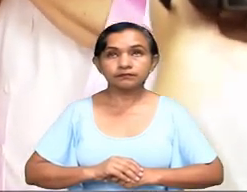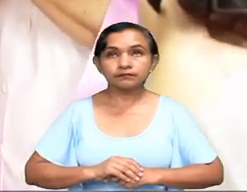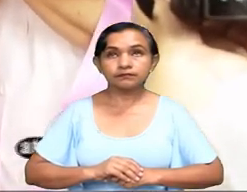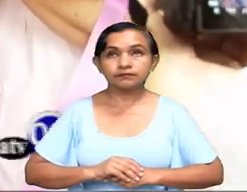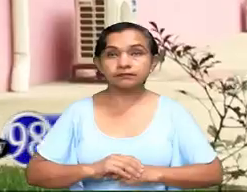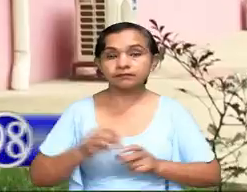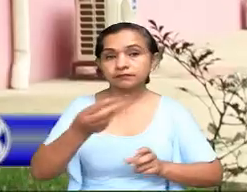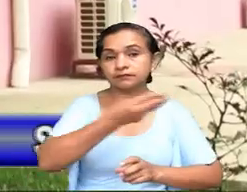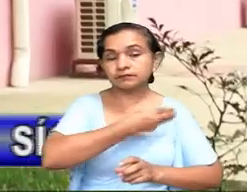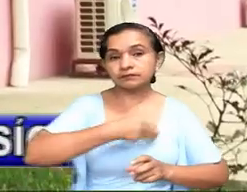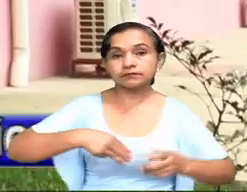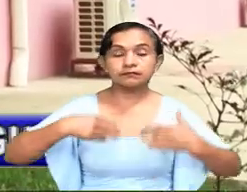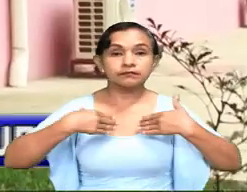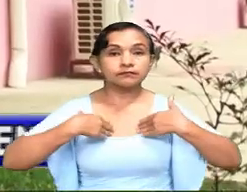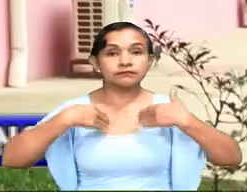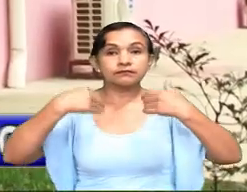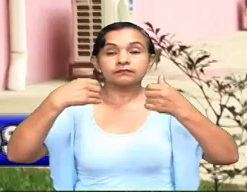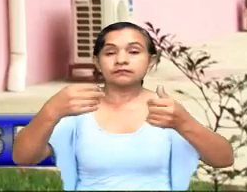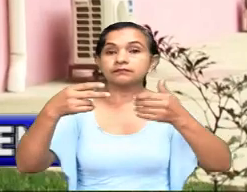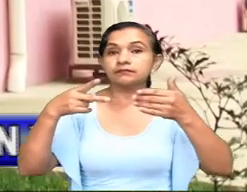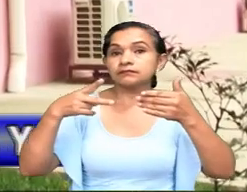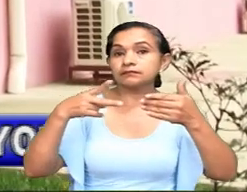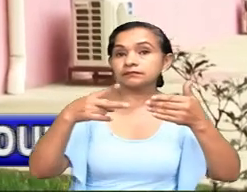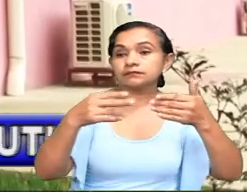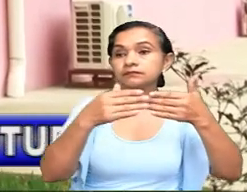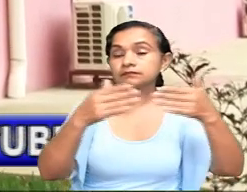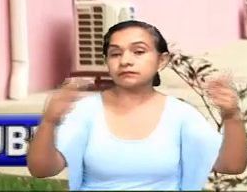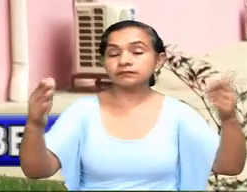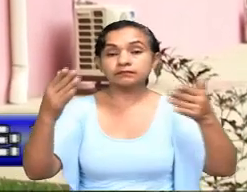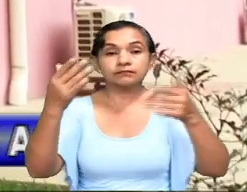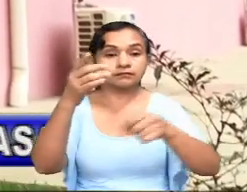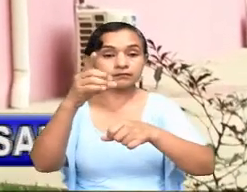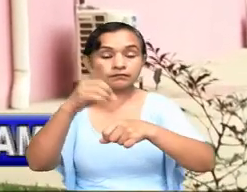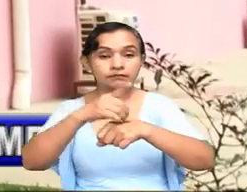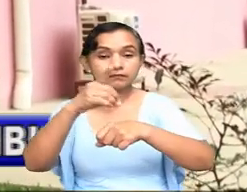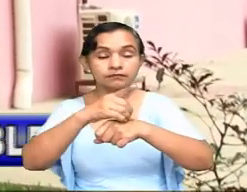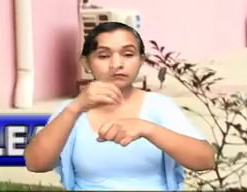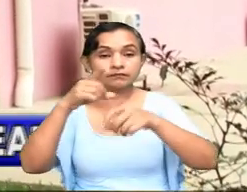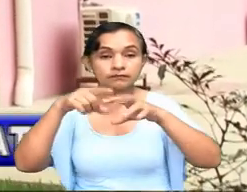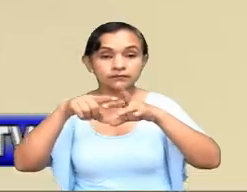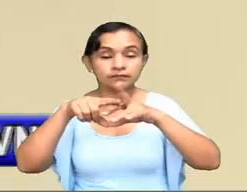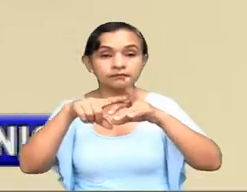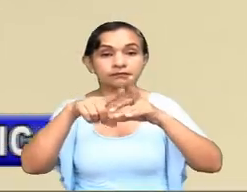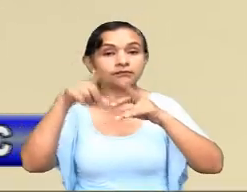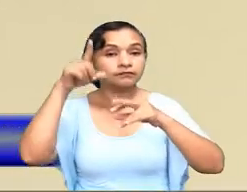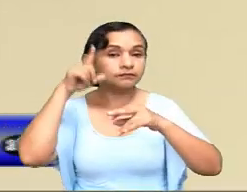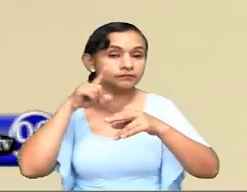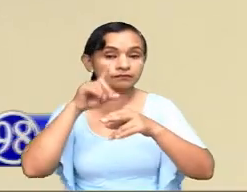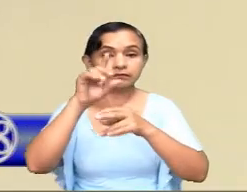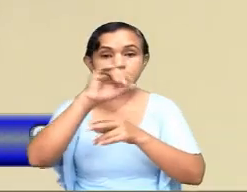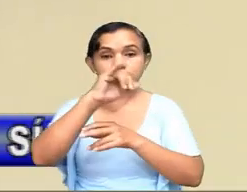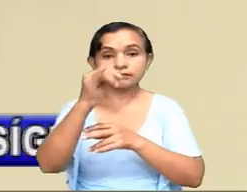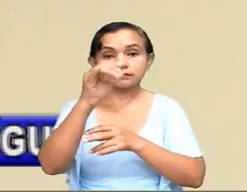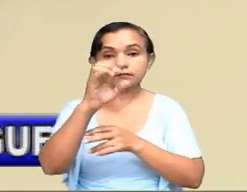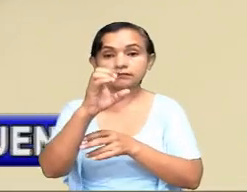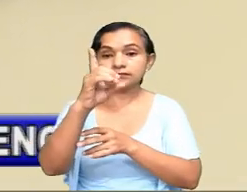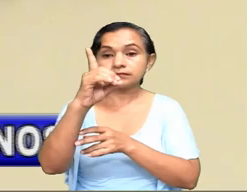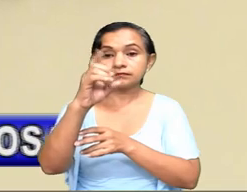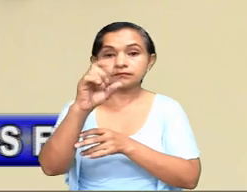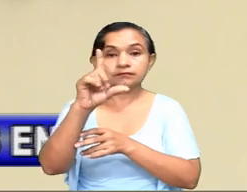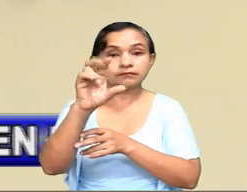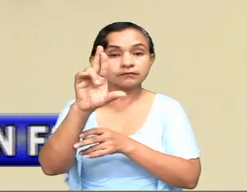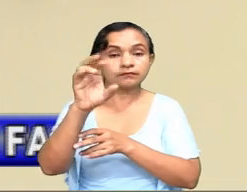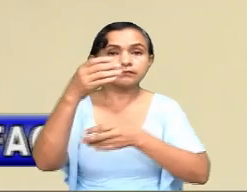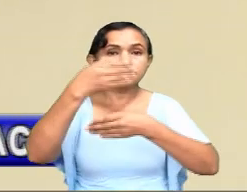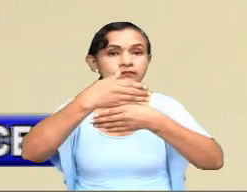El Ministerio de Salud inauguró el nuevo edificio de consulta externa del Hospital Psicosocial José Dolores Fletes. Para esta